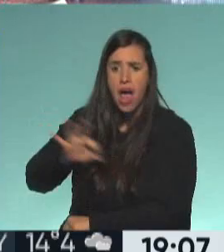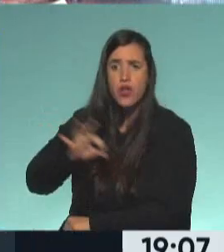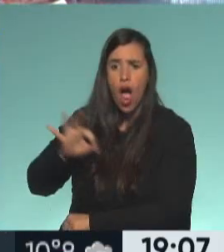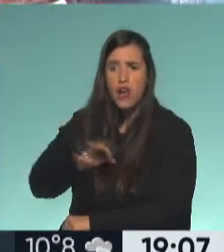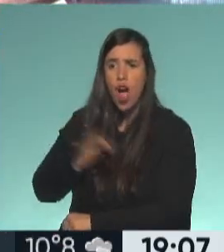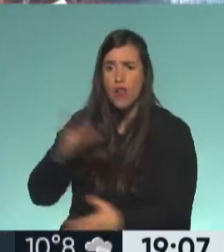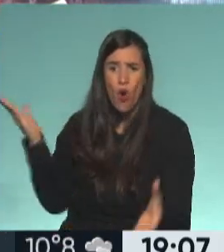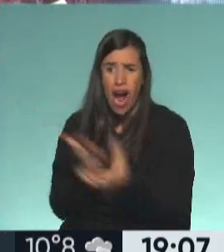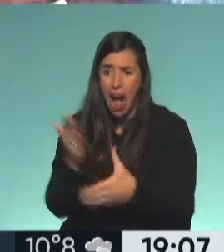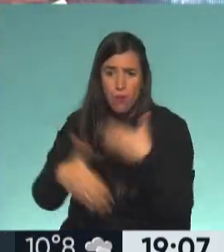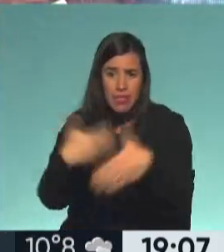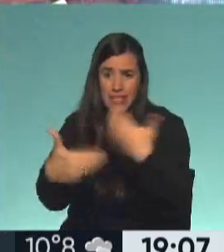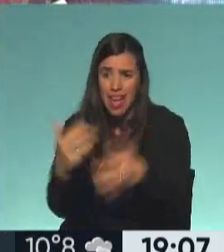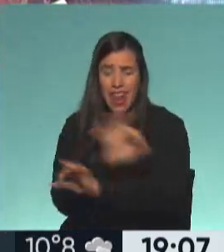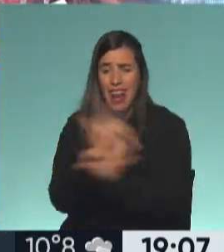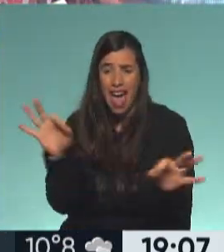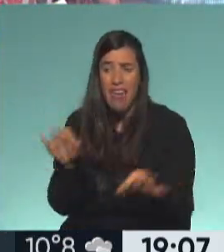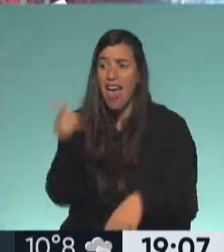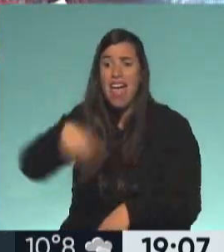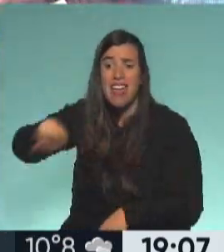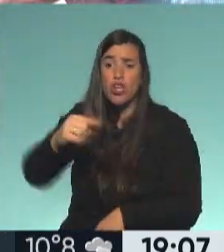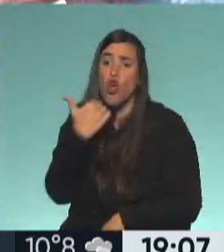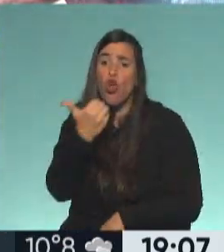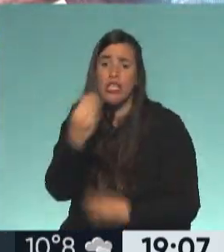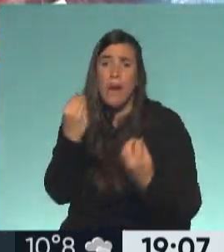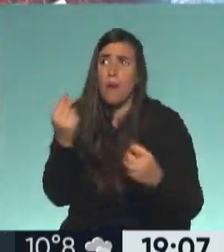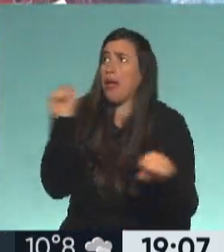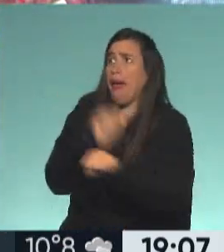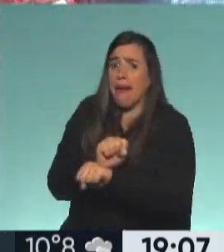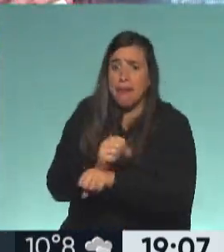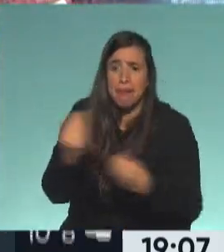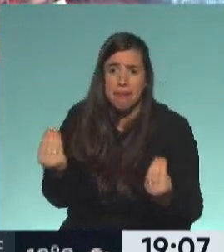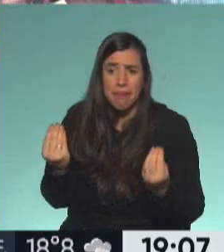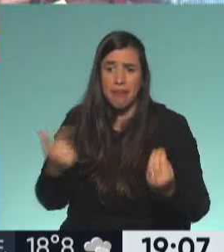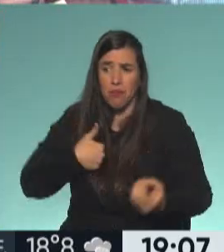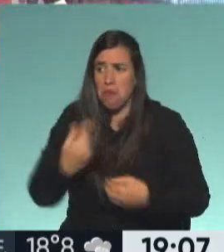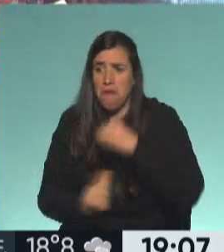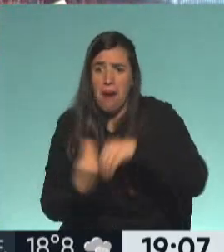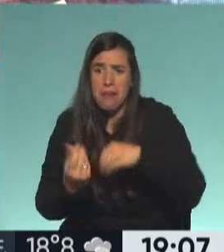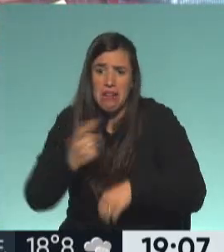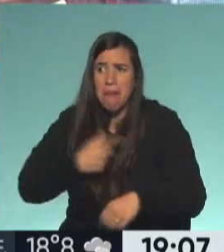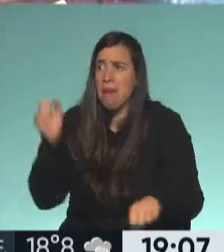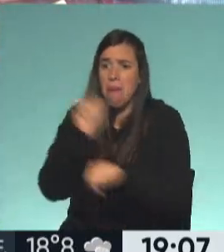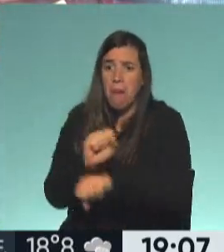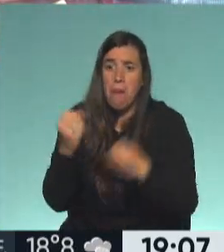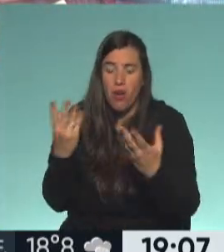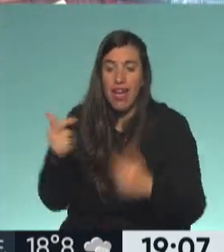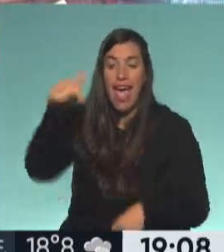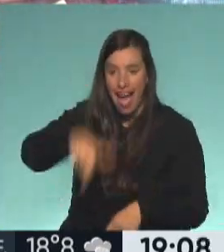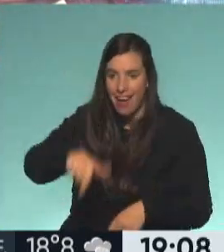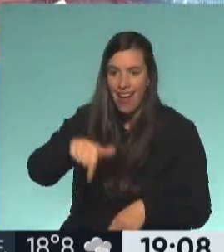siquiera tener la información de por qué están detenidos ni ellos ni sus familiares. Acá en este caso, como decía, 86 días